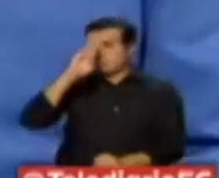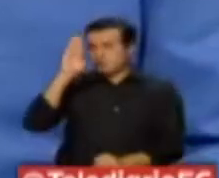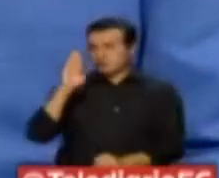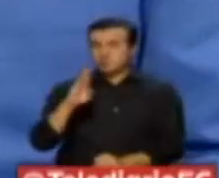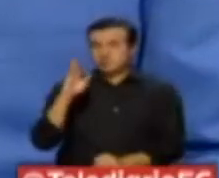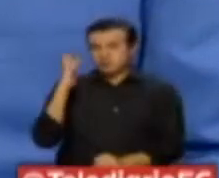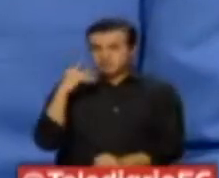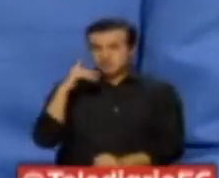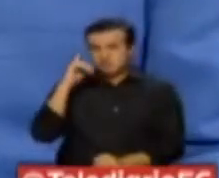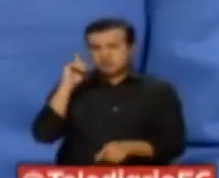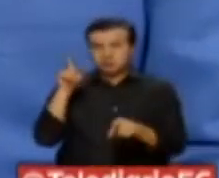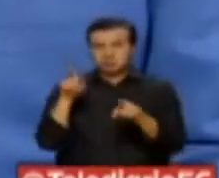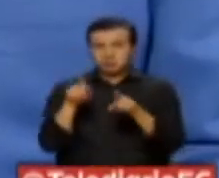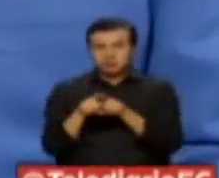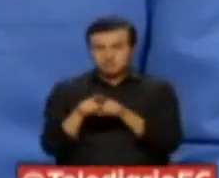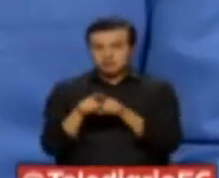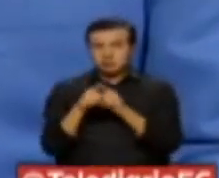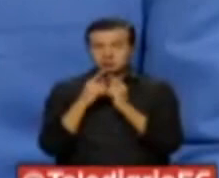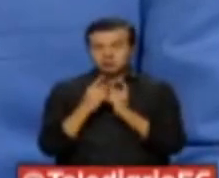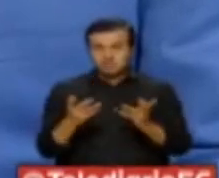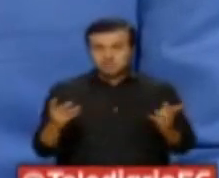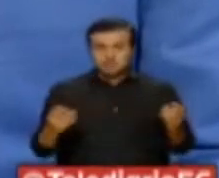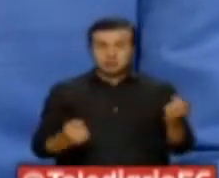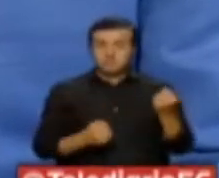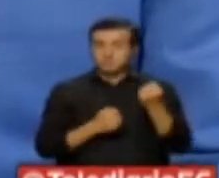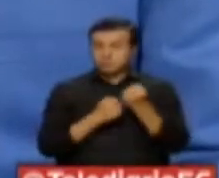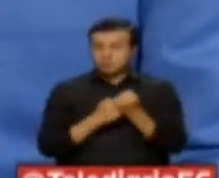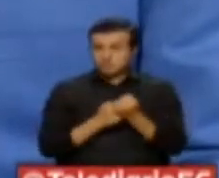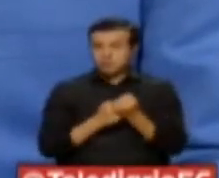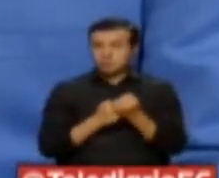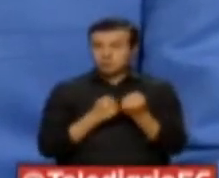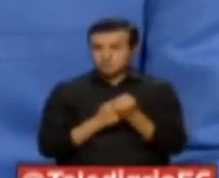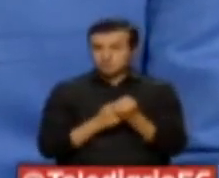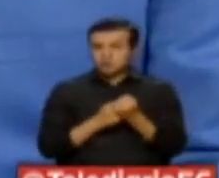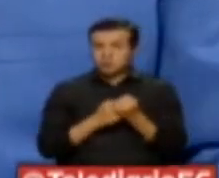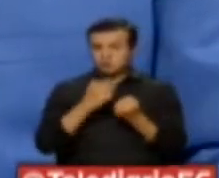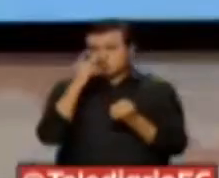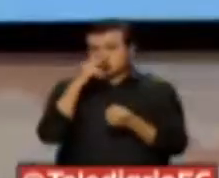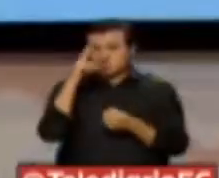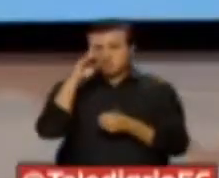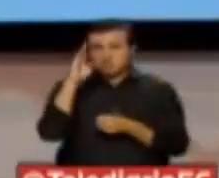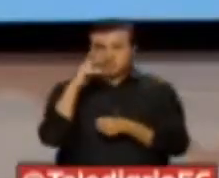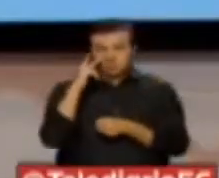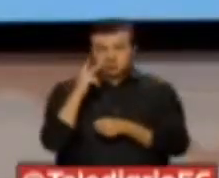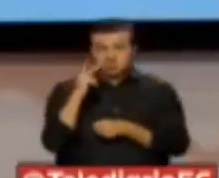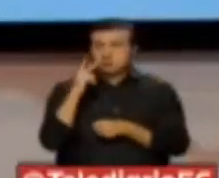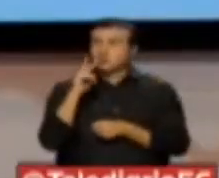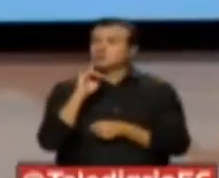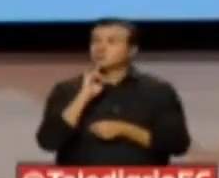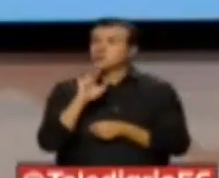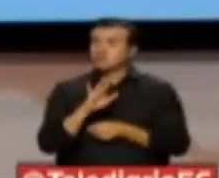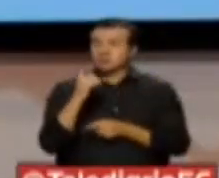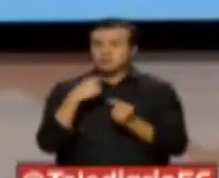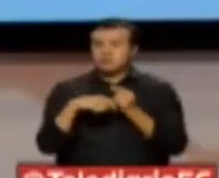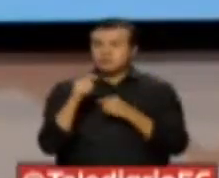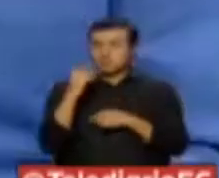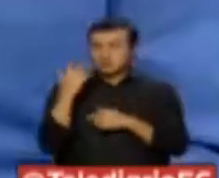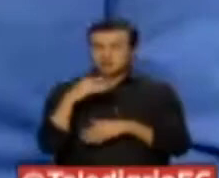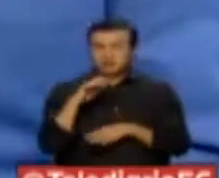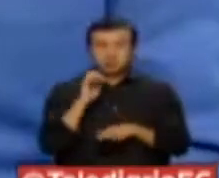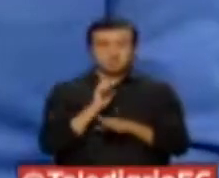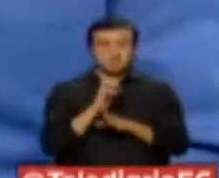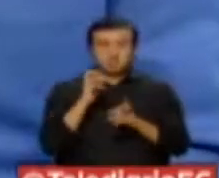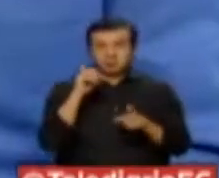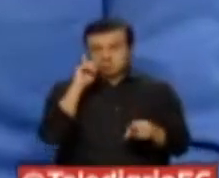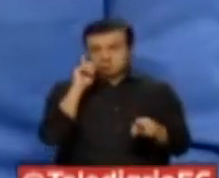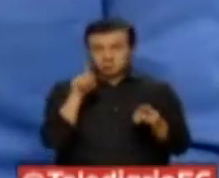brasilia se había alcanzado un acuerdo para favorecer el ingreso de acero brasileño al mercado de los eeuu el ecuador